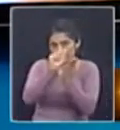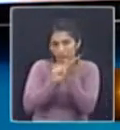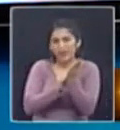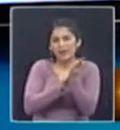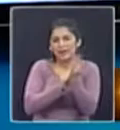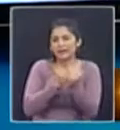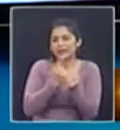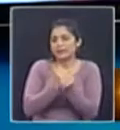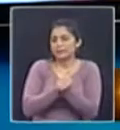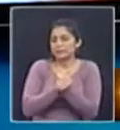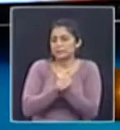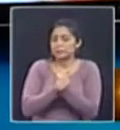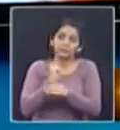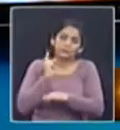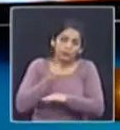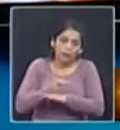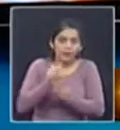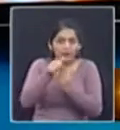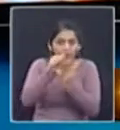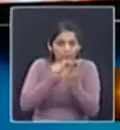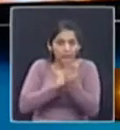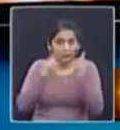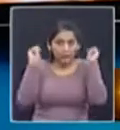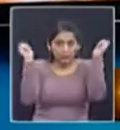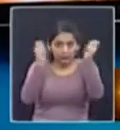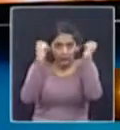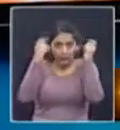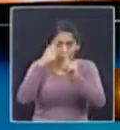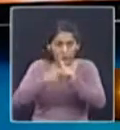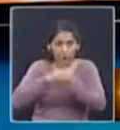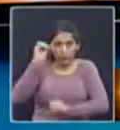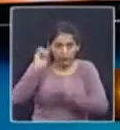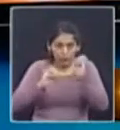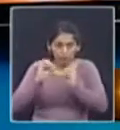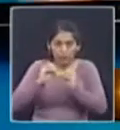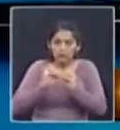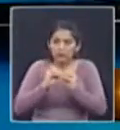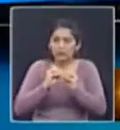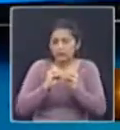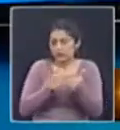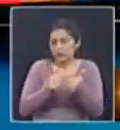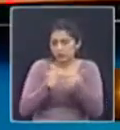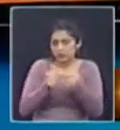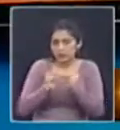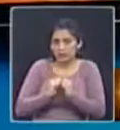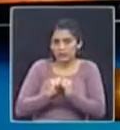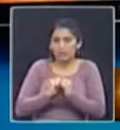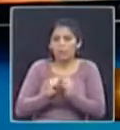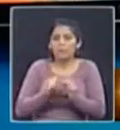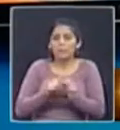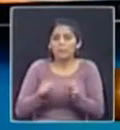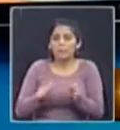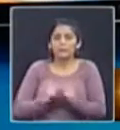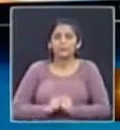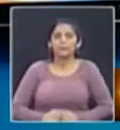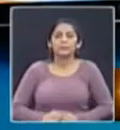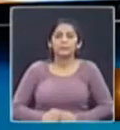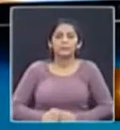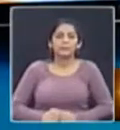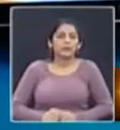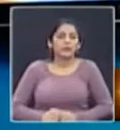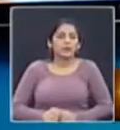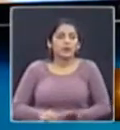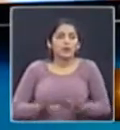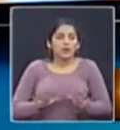agenda institucional por decirlo de una manera para que los ciudadanos puedan saber qué hacer en guayaquil en determinada época en determinado mes por ejemplo